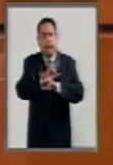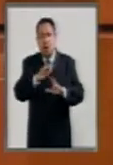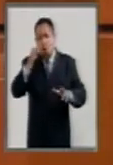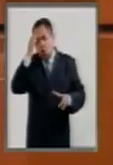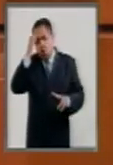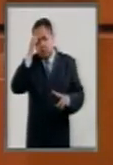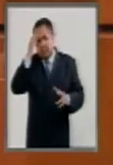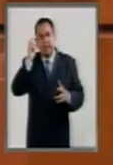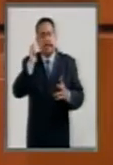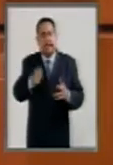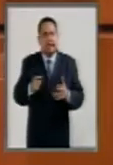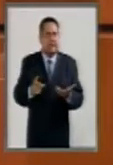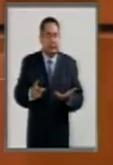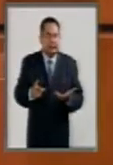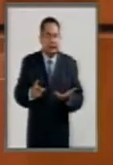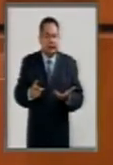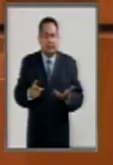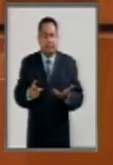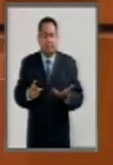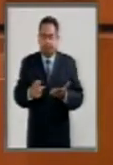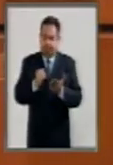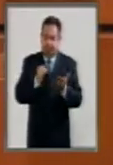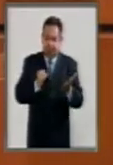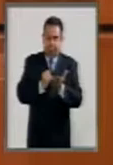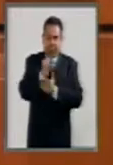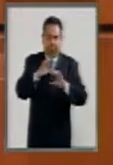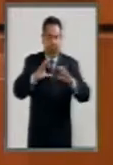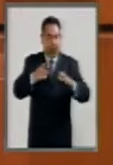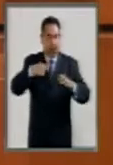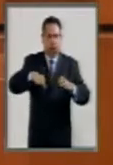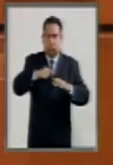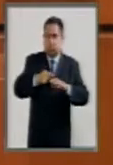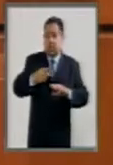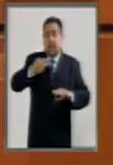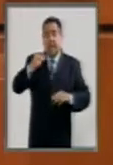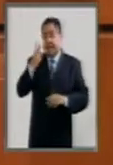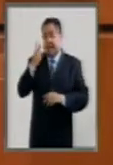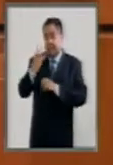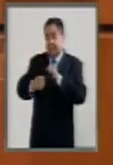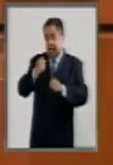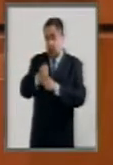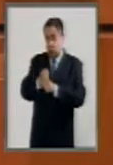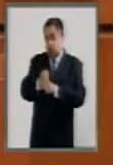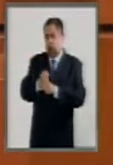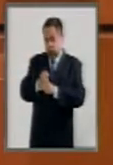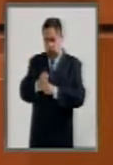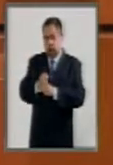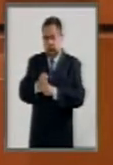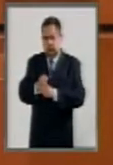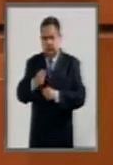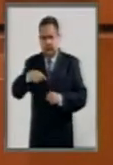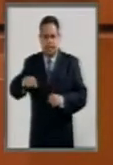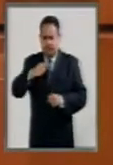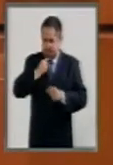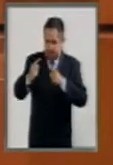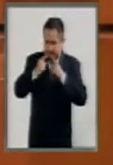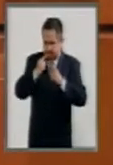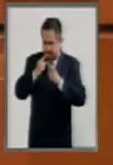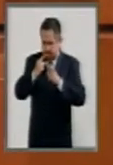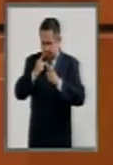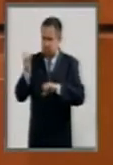que la decisión que tomamos hace 3 años al definir como